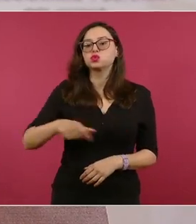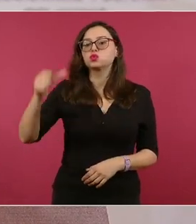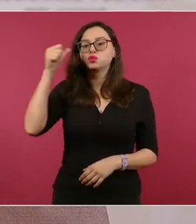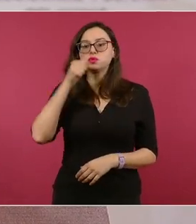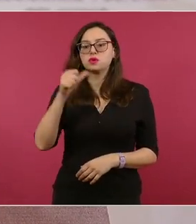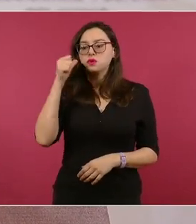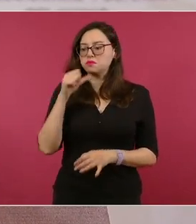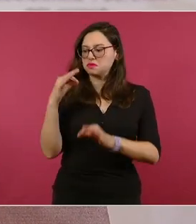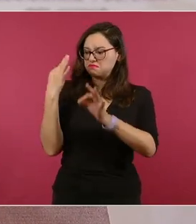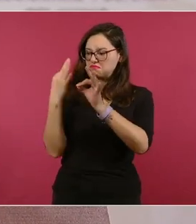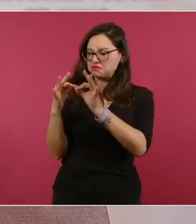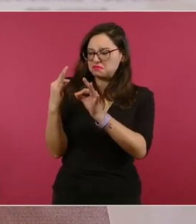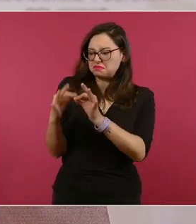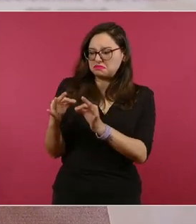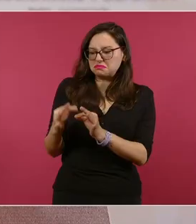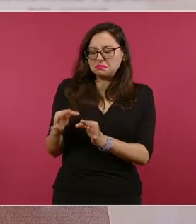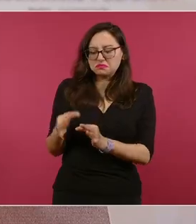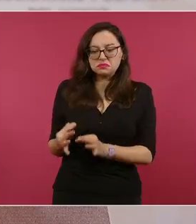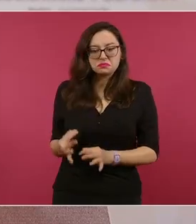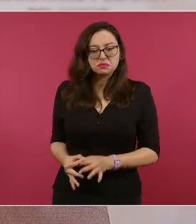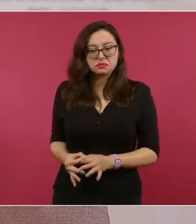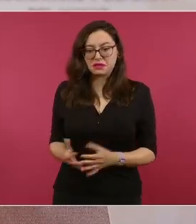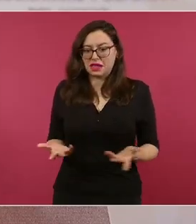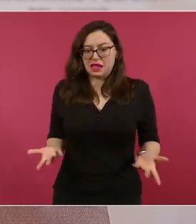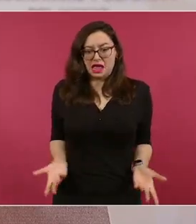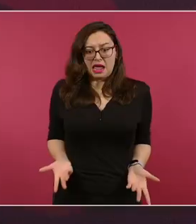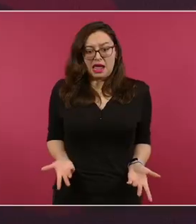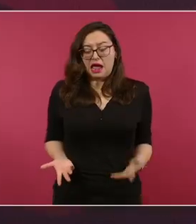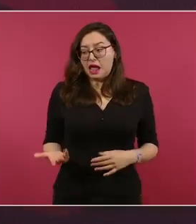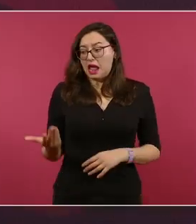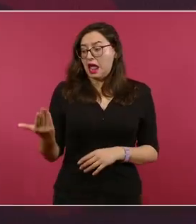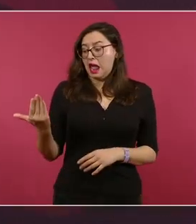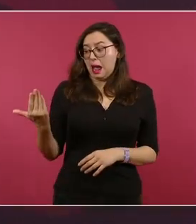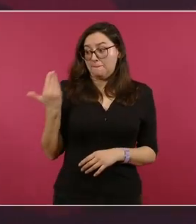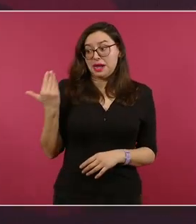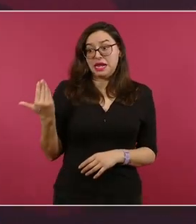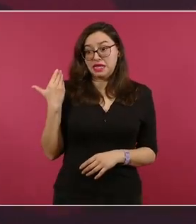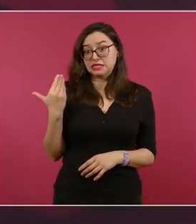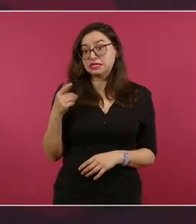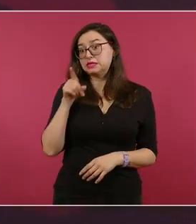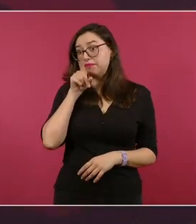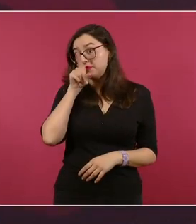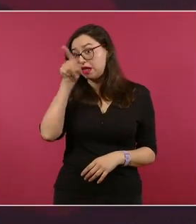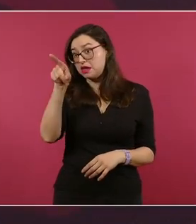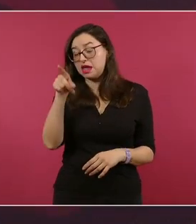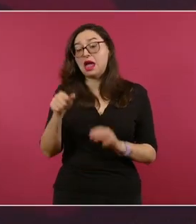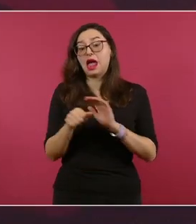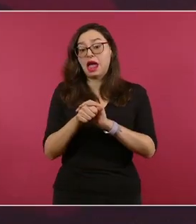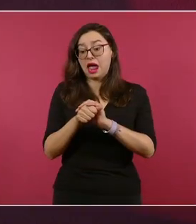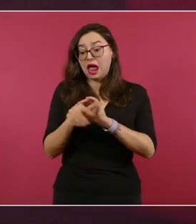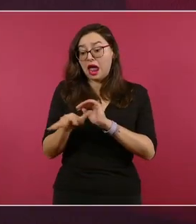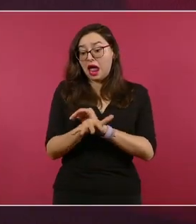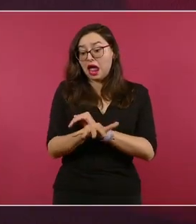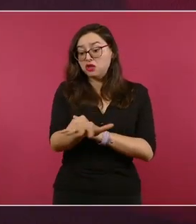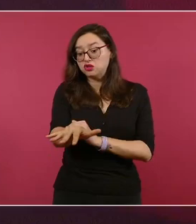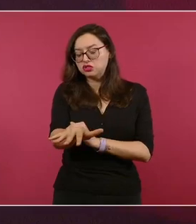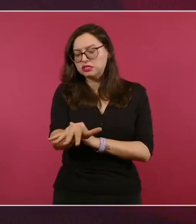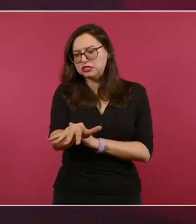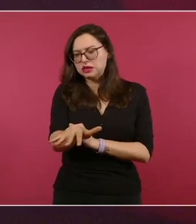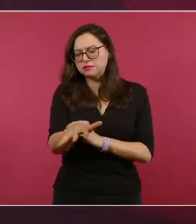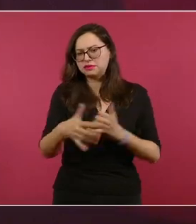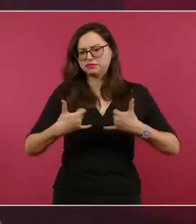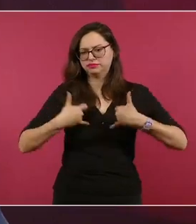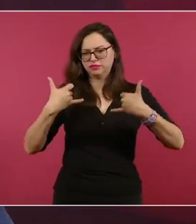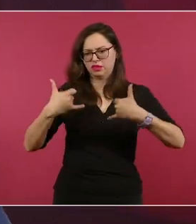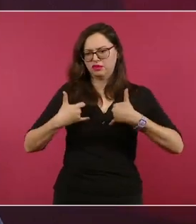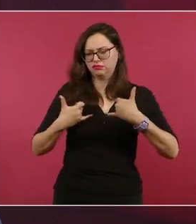Asesinaron a un joven de Ayotzinapa, nos presentaron un informe de que él había disparado primero